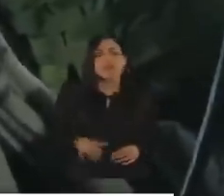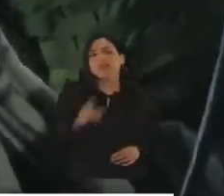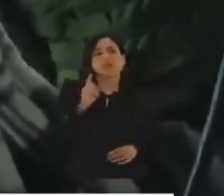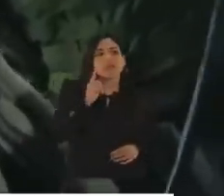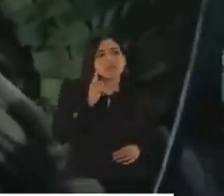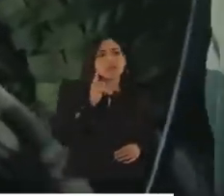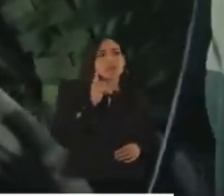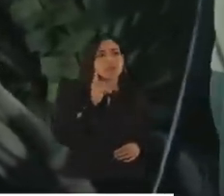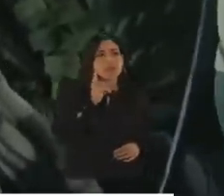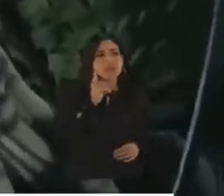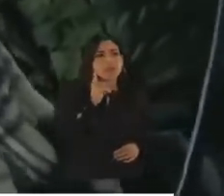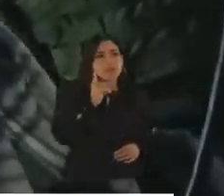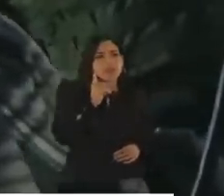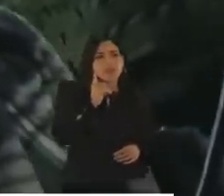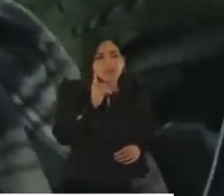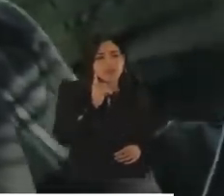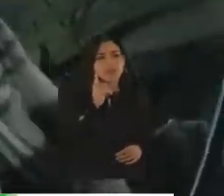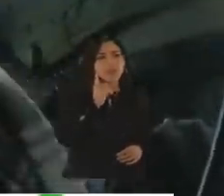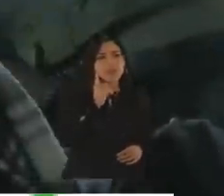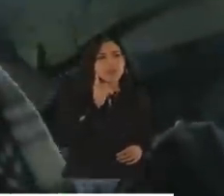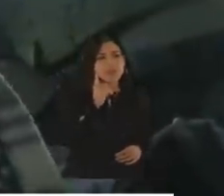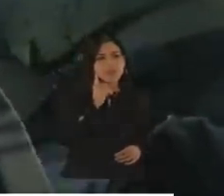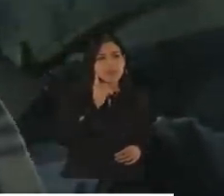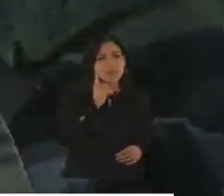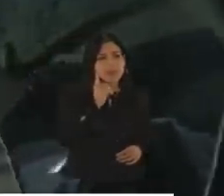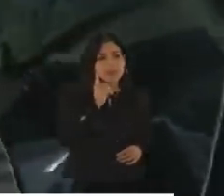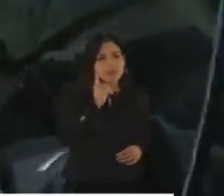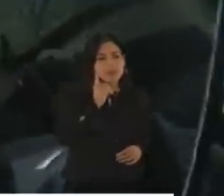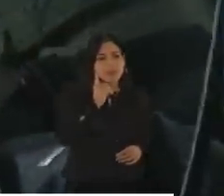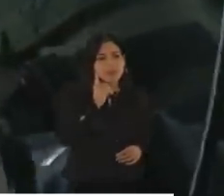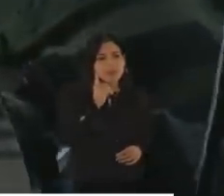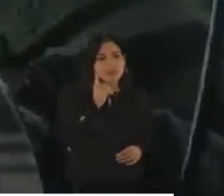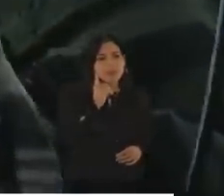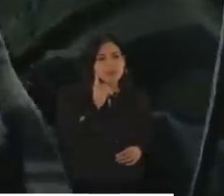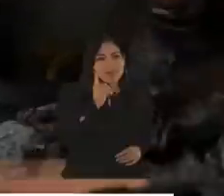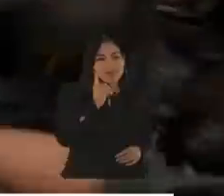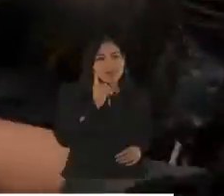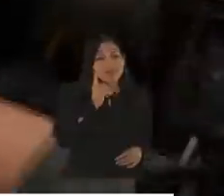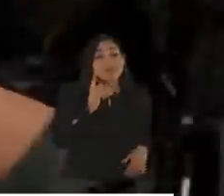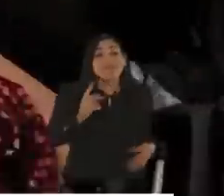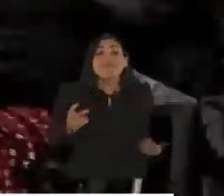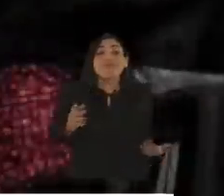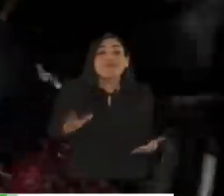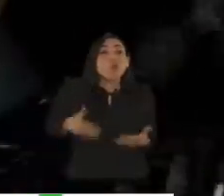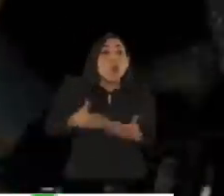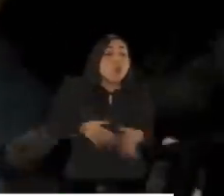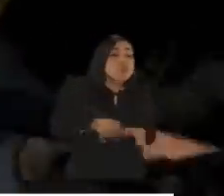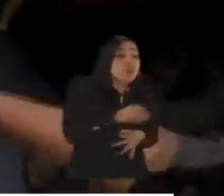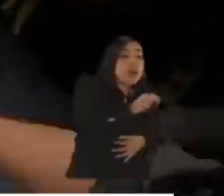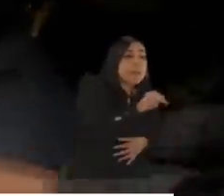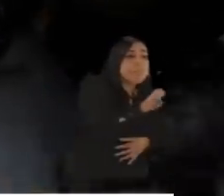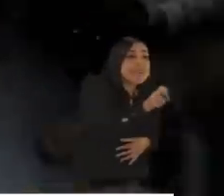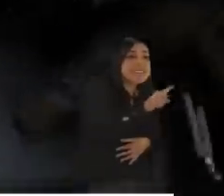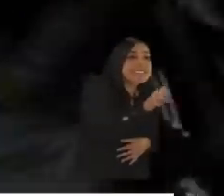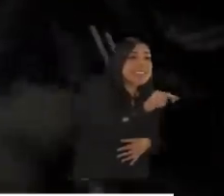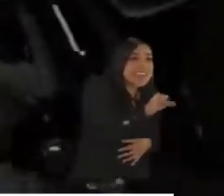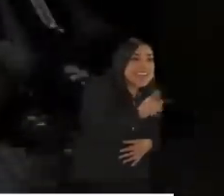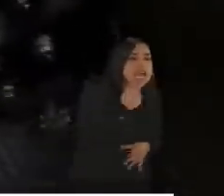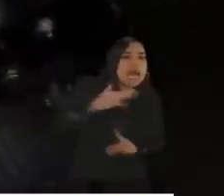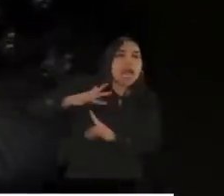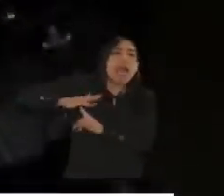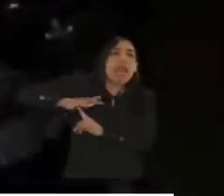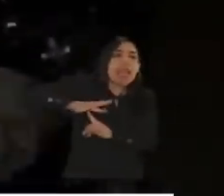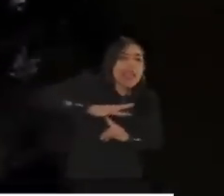salir porque yo sufro la lluvia y estoy atorado a usted. hasta la vereda La Mesenia llegó el